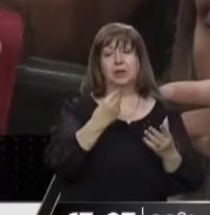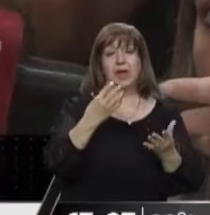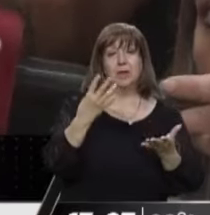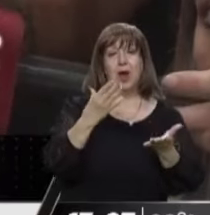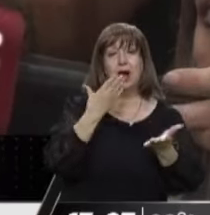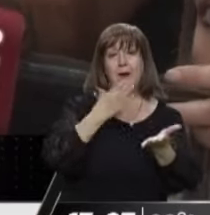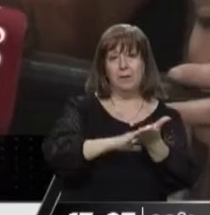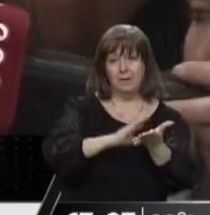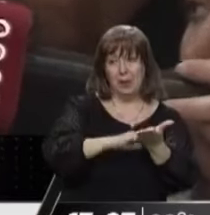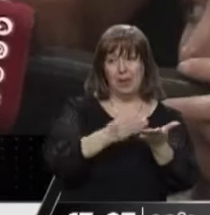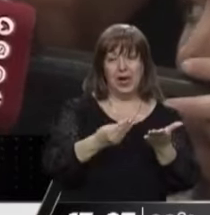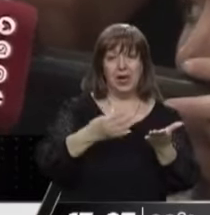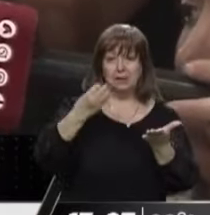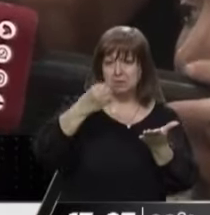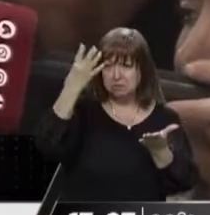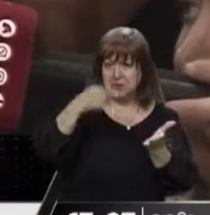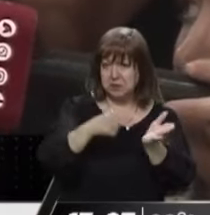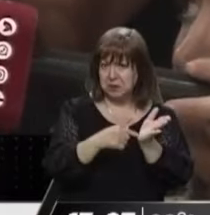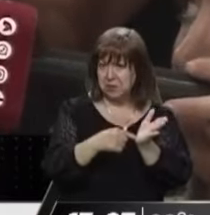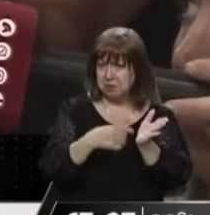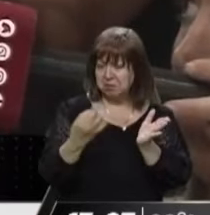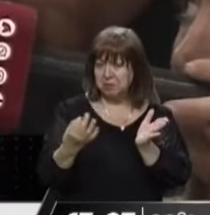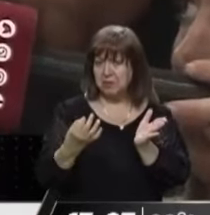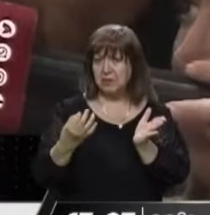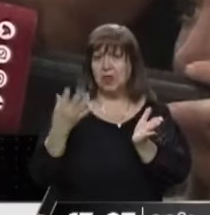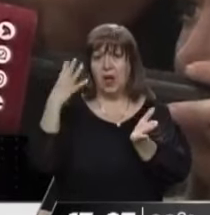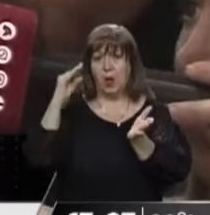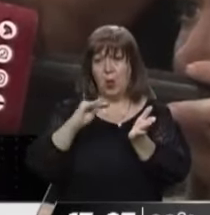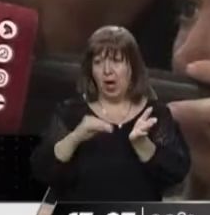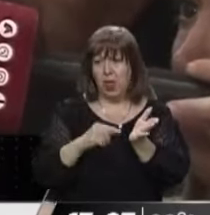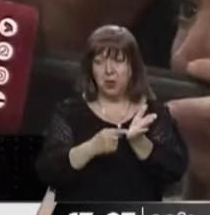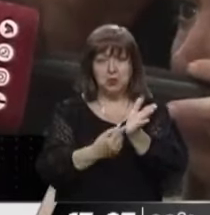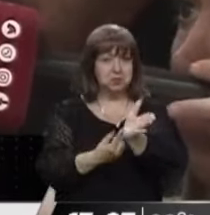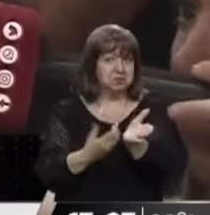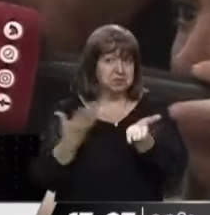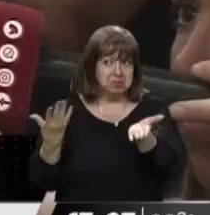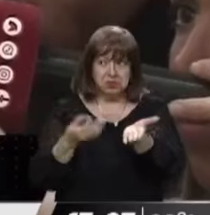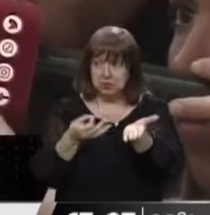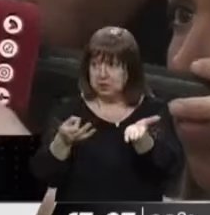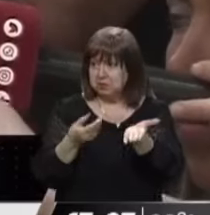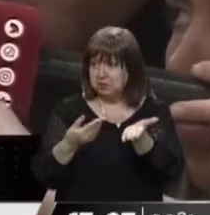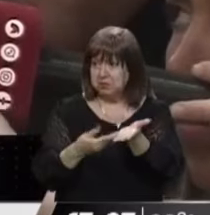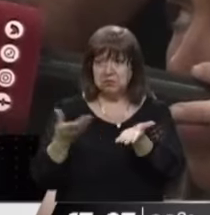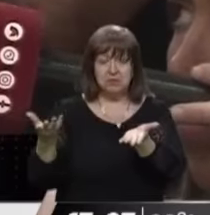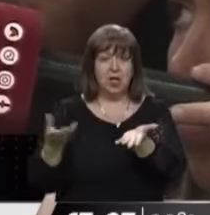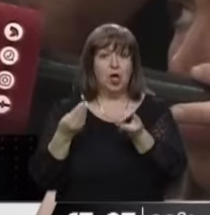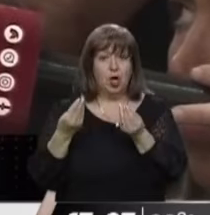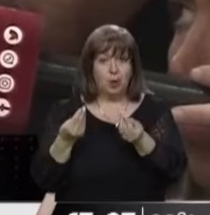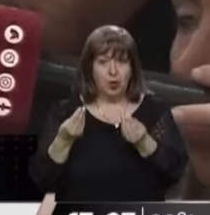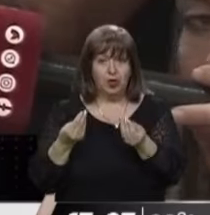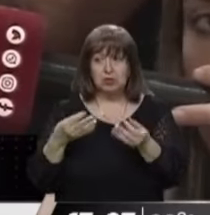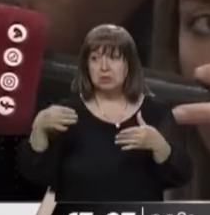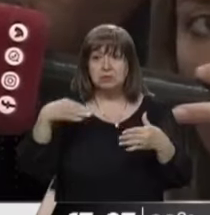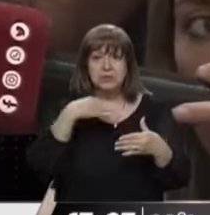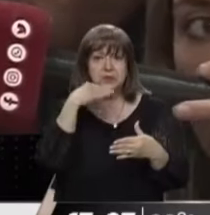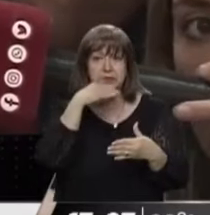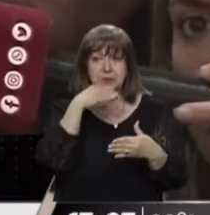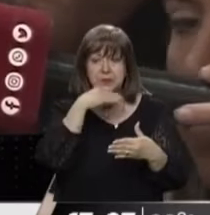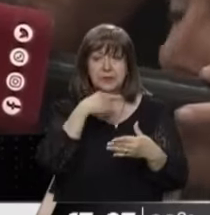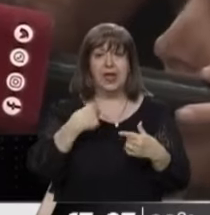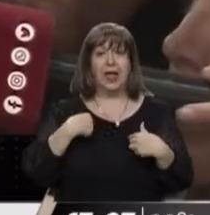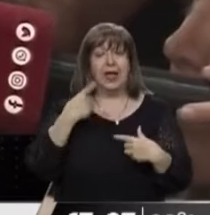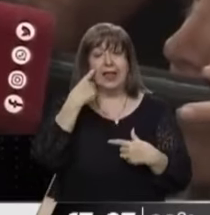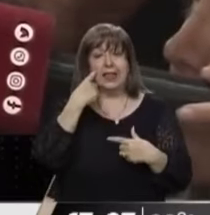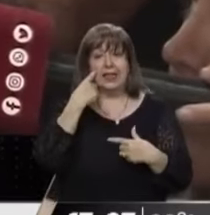los papeles. Entonces, a ellos nos tenemos que dirigir en ese sentido para decirte, che, ¿estaban las cosas adecuadas o no? Porque acá nosotros, el